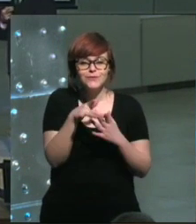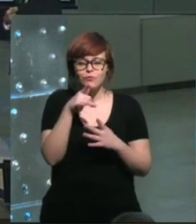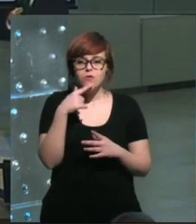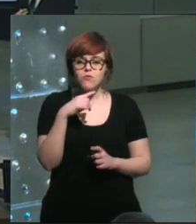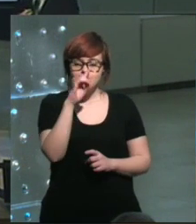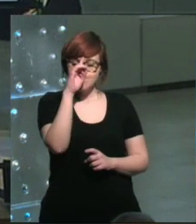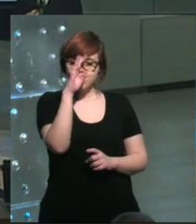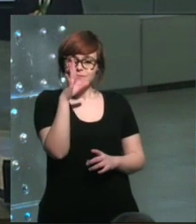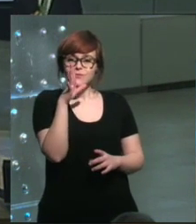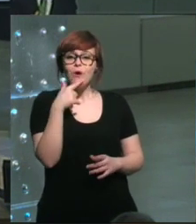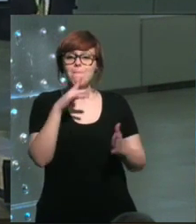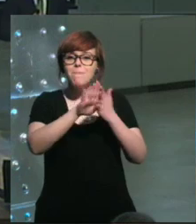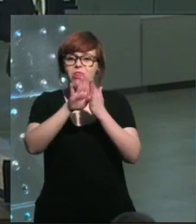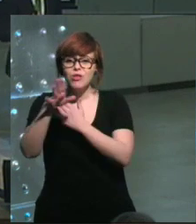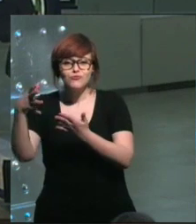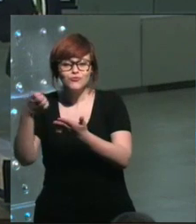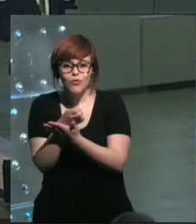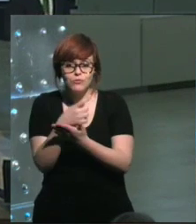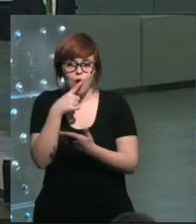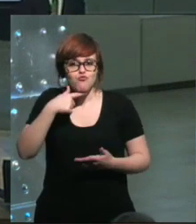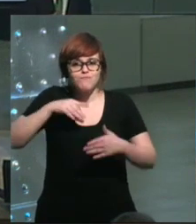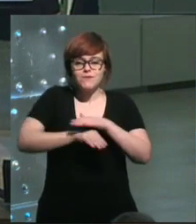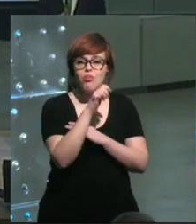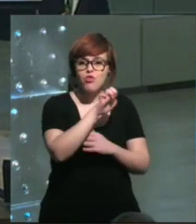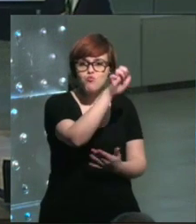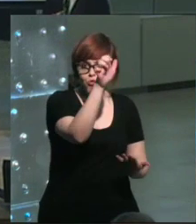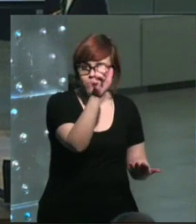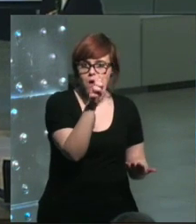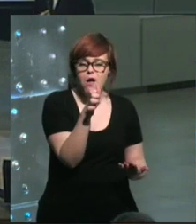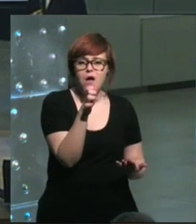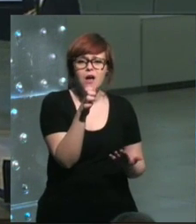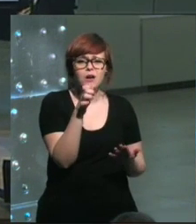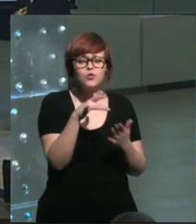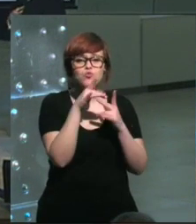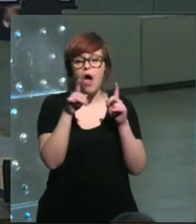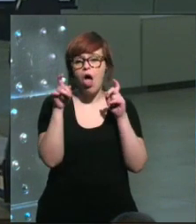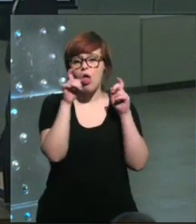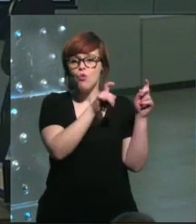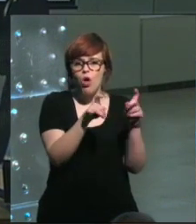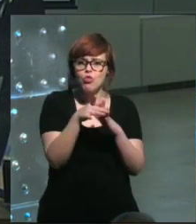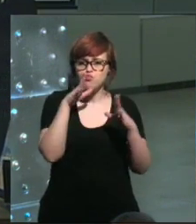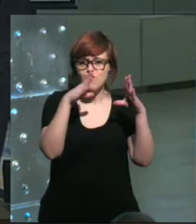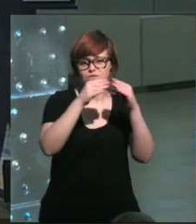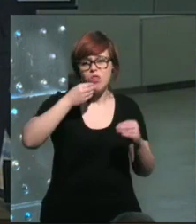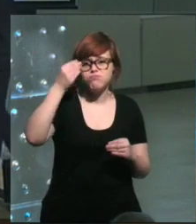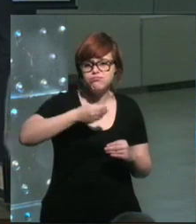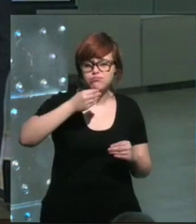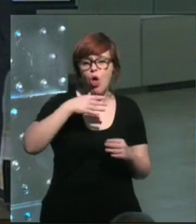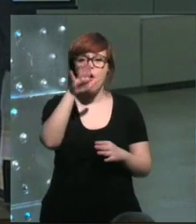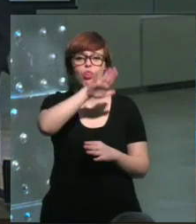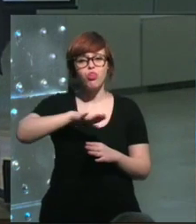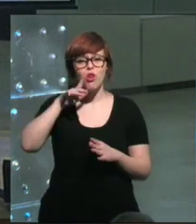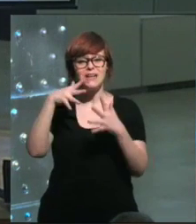yo, un tío que nació en Europa, que me había educado en muy buenas universidades en la costa este, no